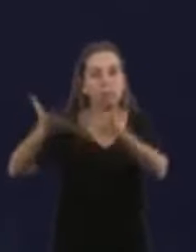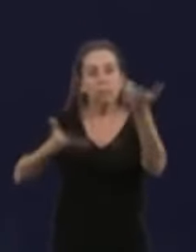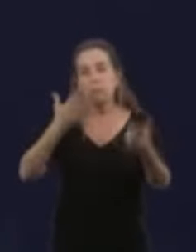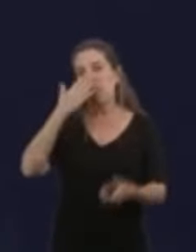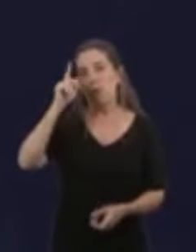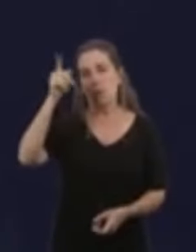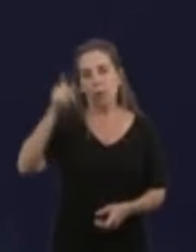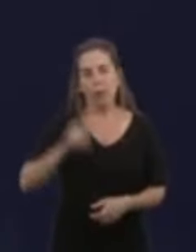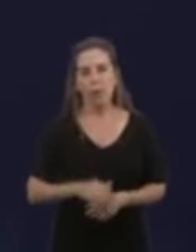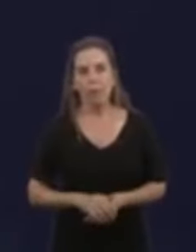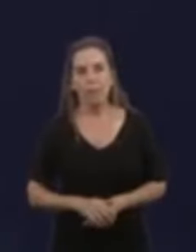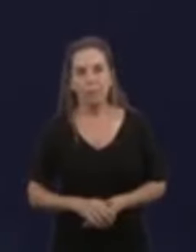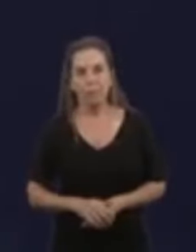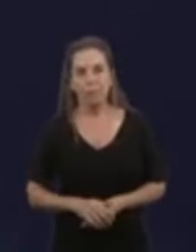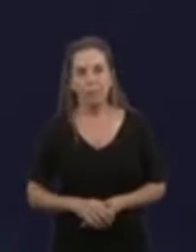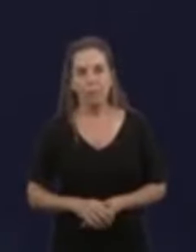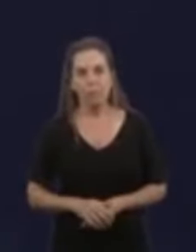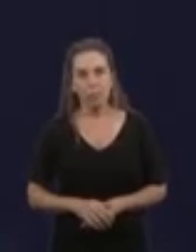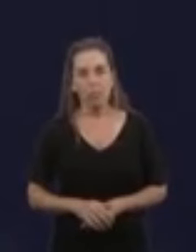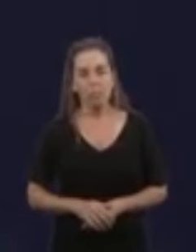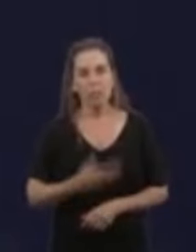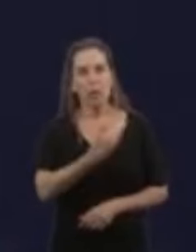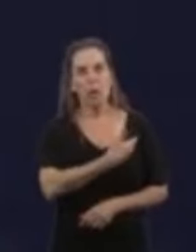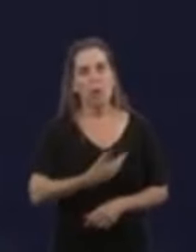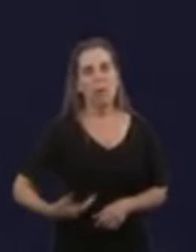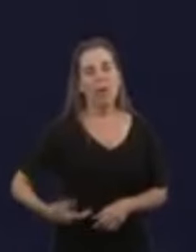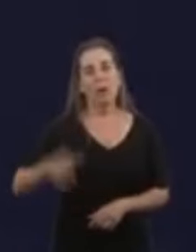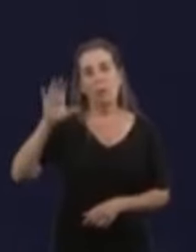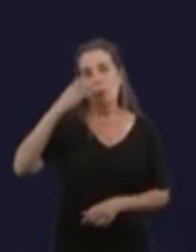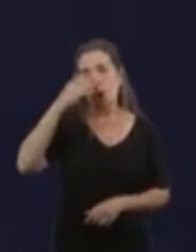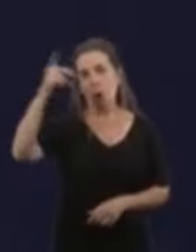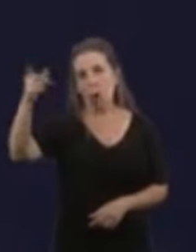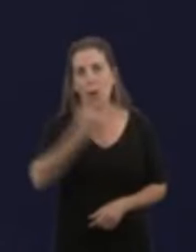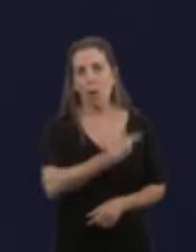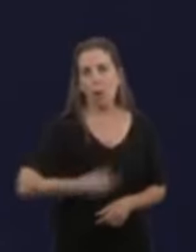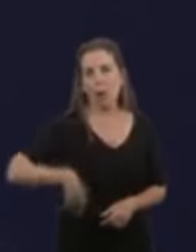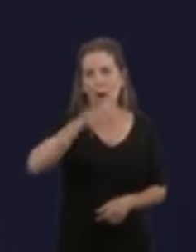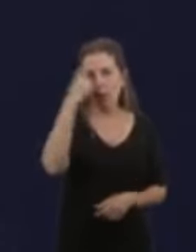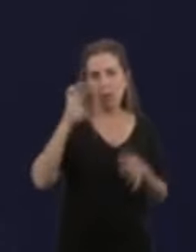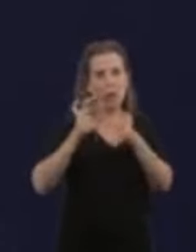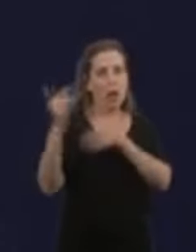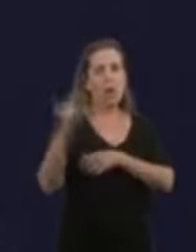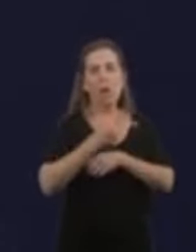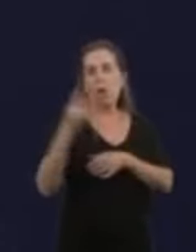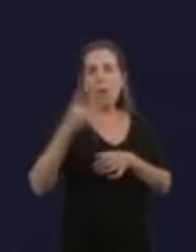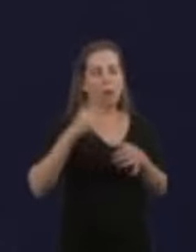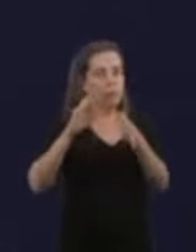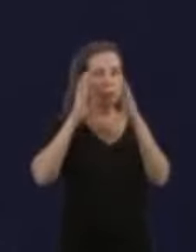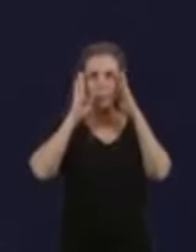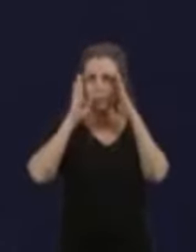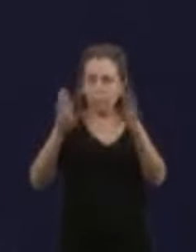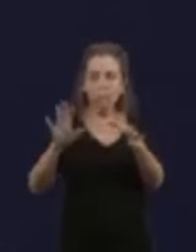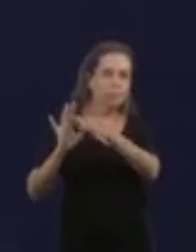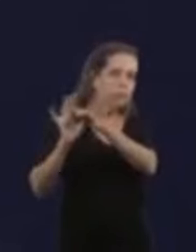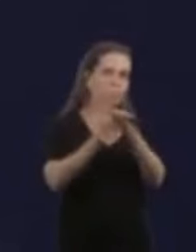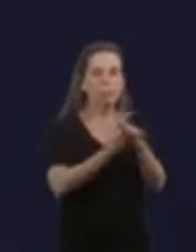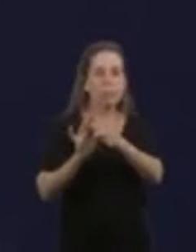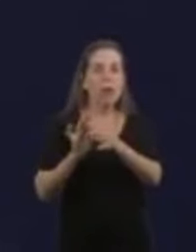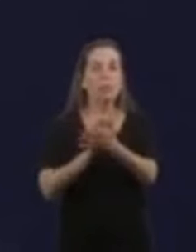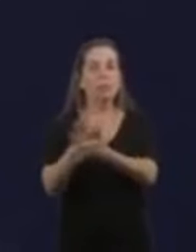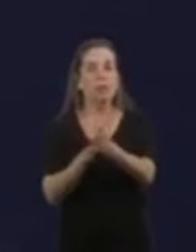fuego eh Hay un gobierno provincial y un gobierno nacional plenamente abocados a contener la situación